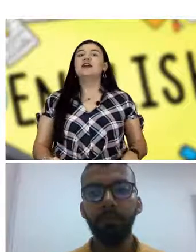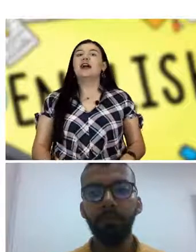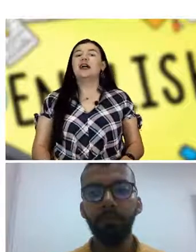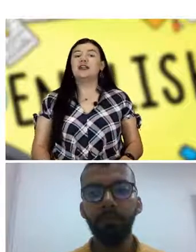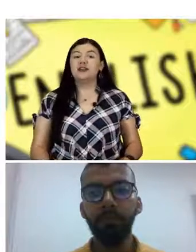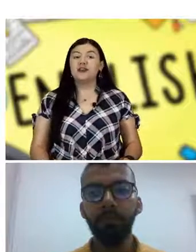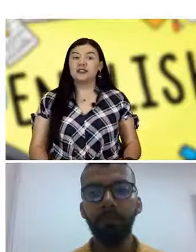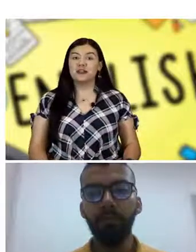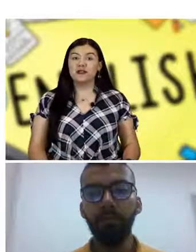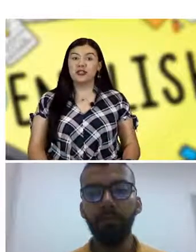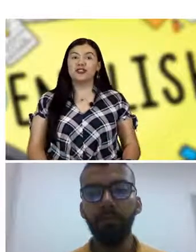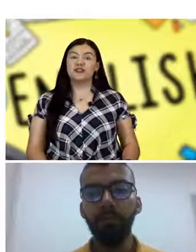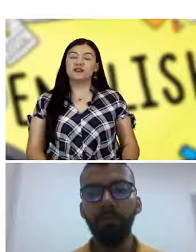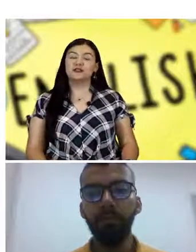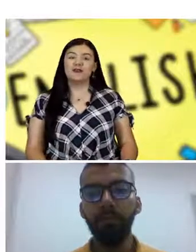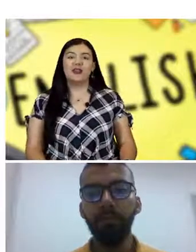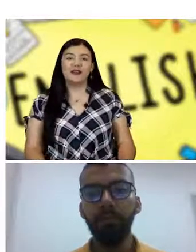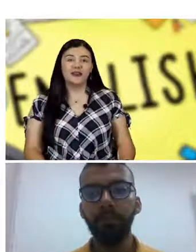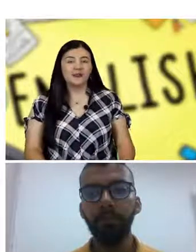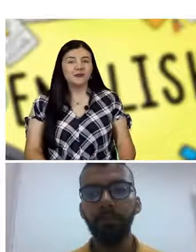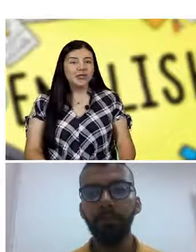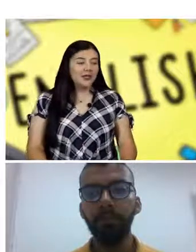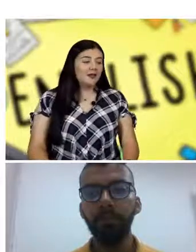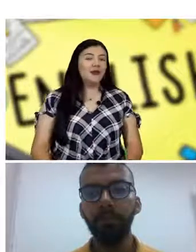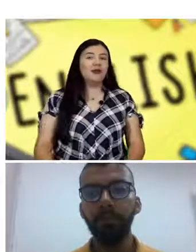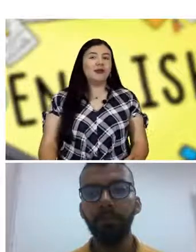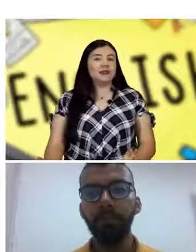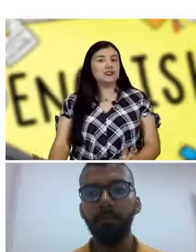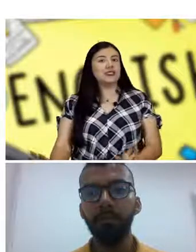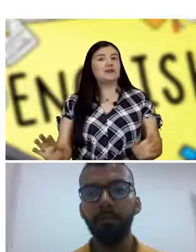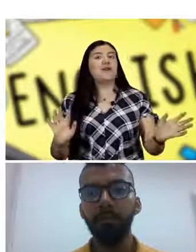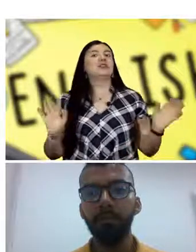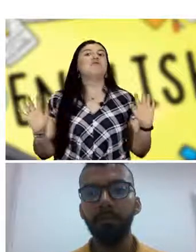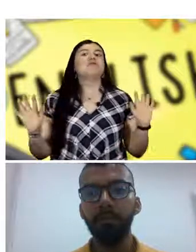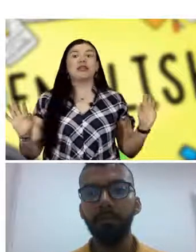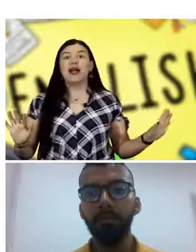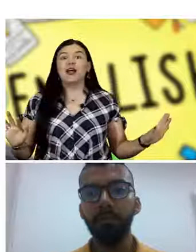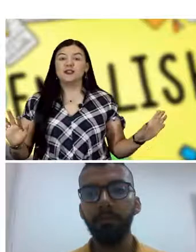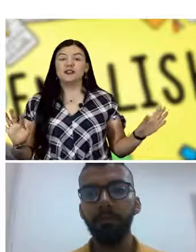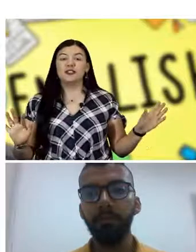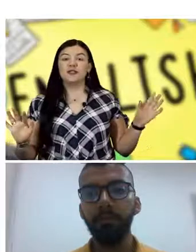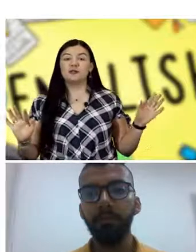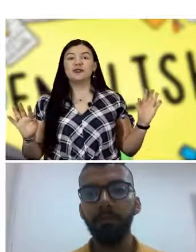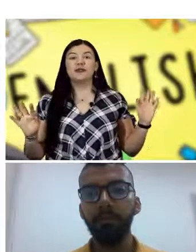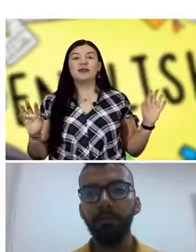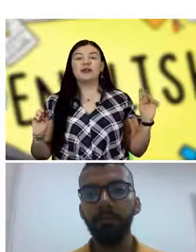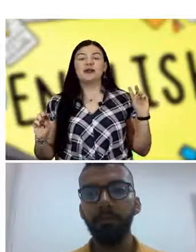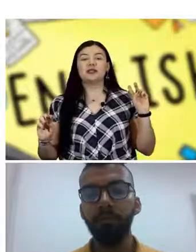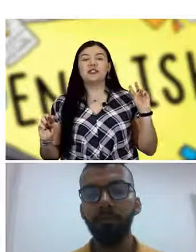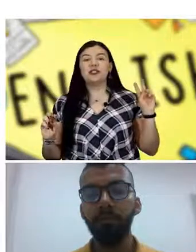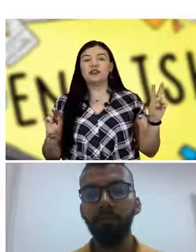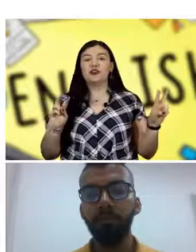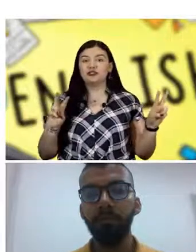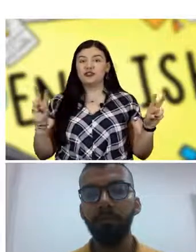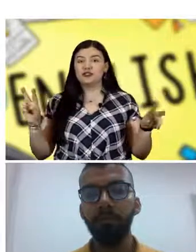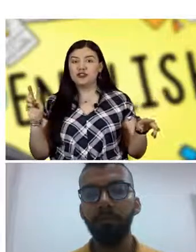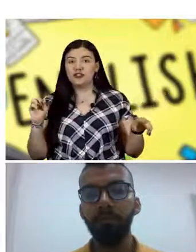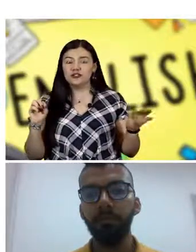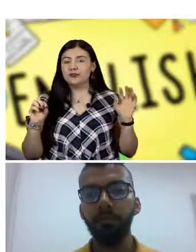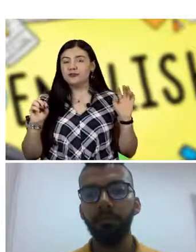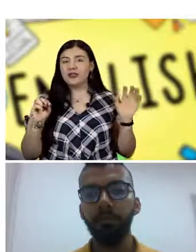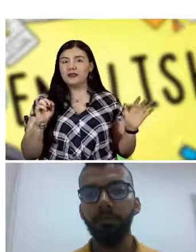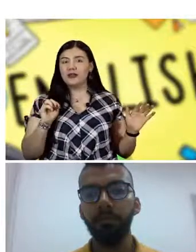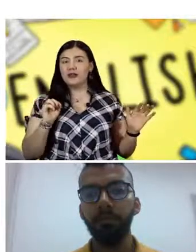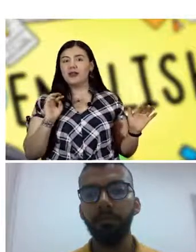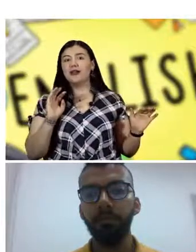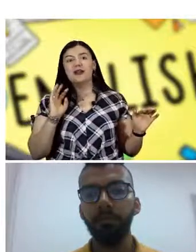¿cierto? Acute aggression. Very good. Muy bien, entonces vamos empatados, chicos. Vamos empatados allí. 2, 2,